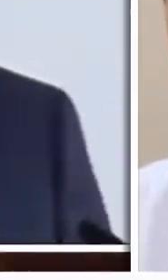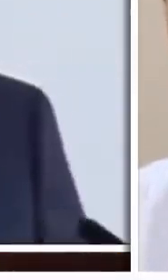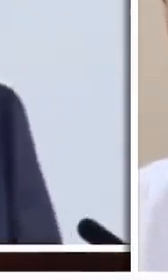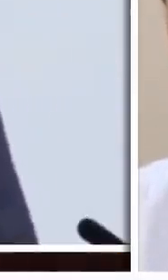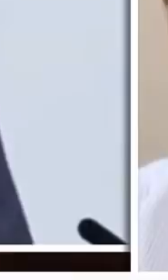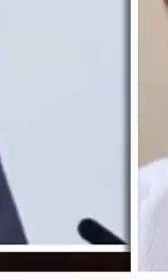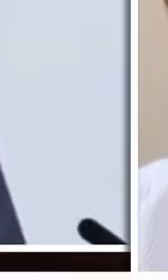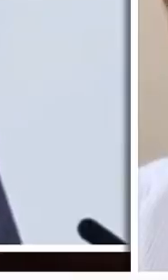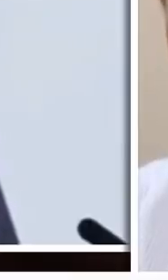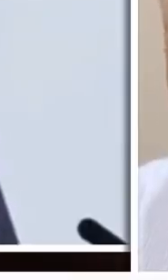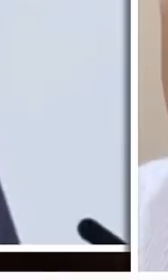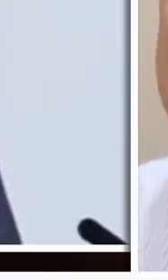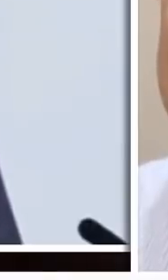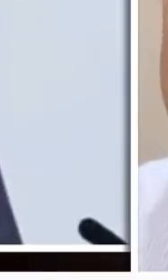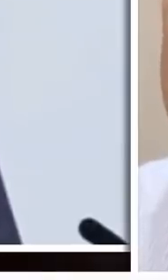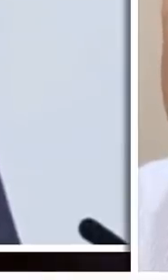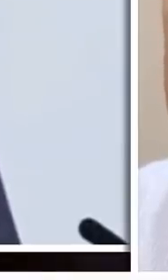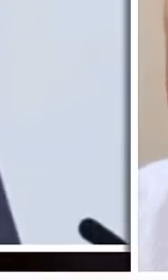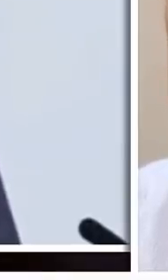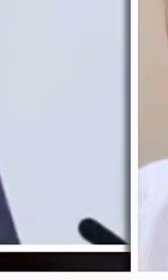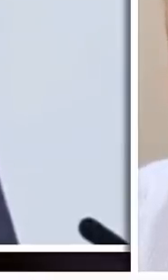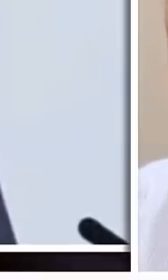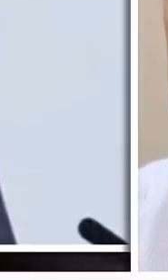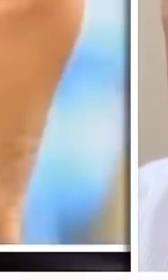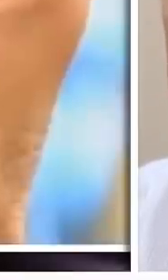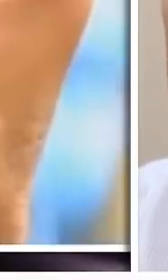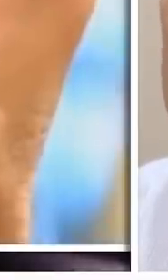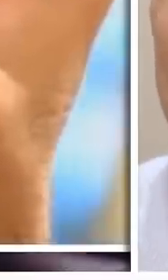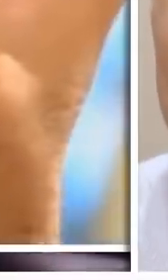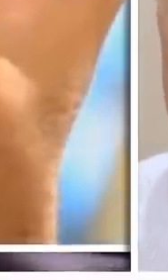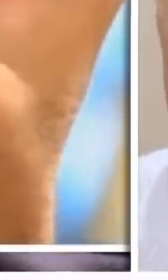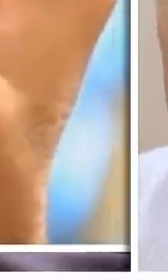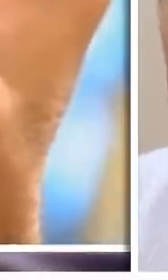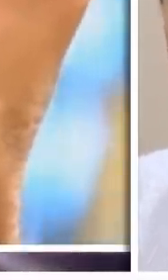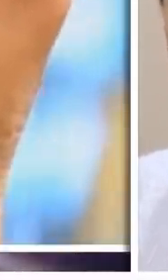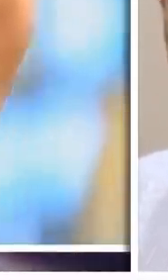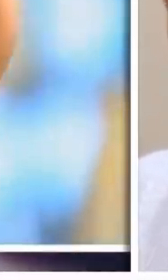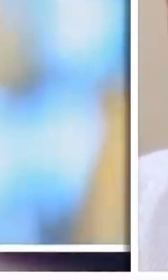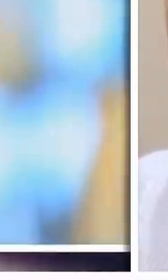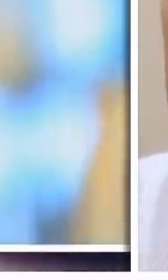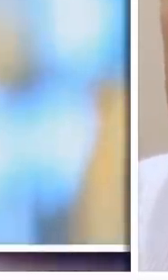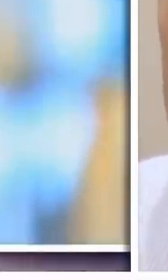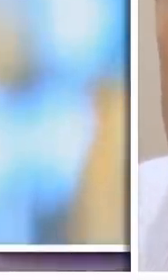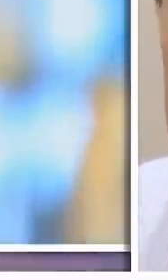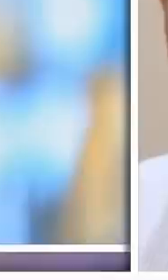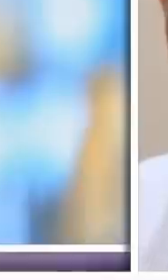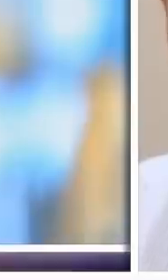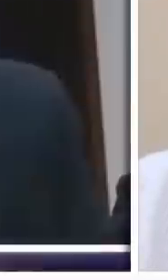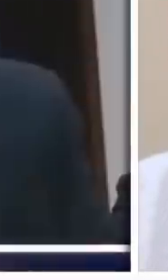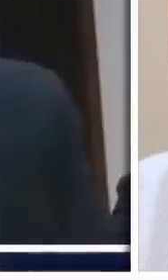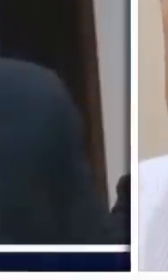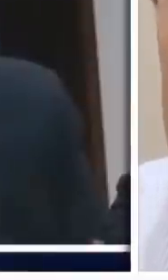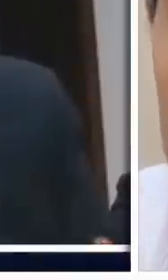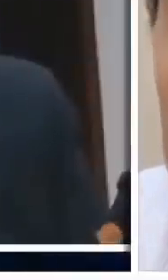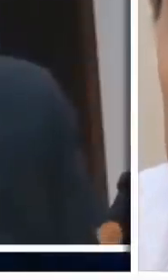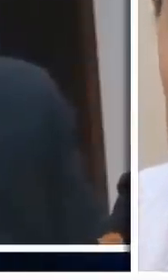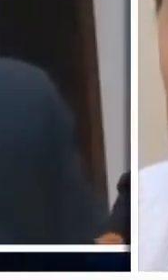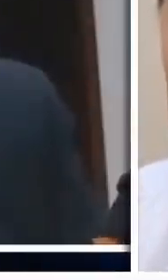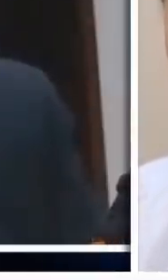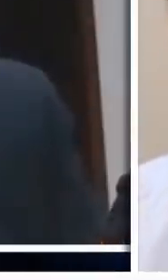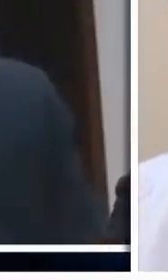hecho porque todas las que tiene que las que pueda probar las tiene que negociar con la posición forzosamente si no no pasa